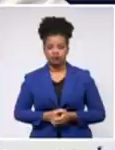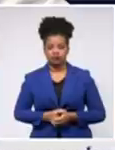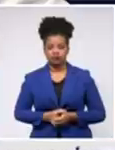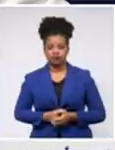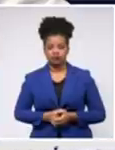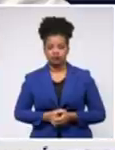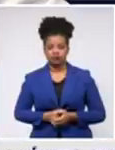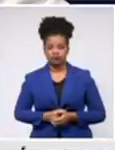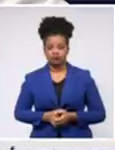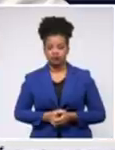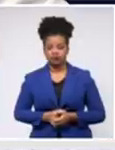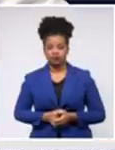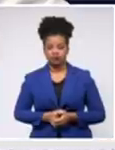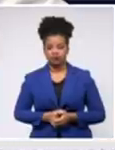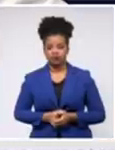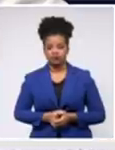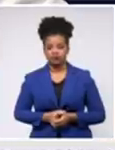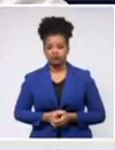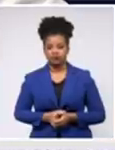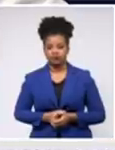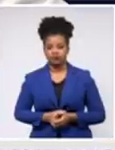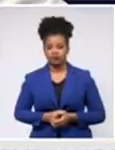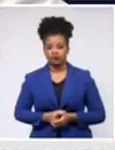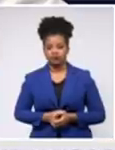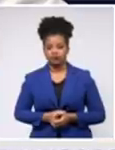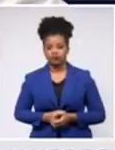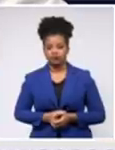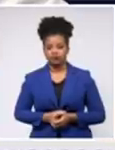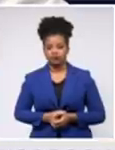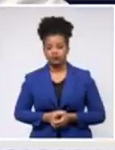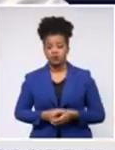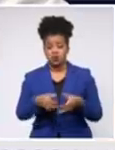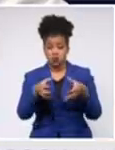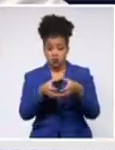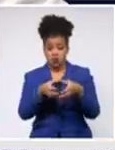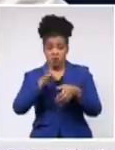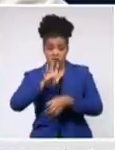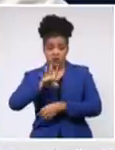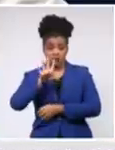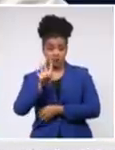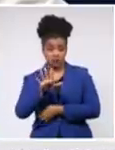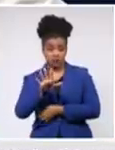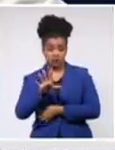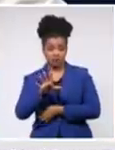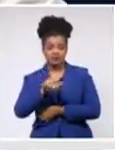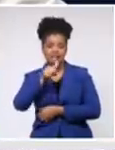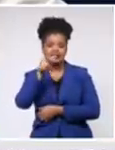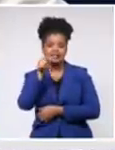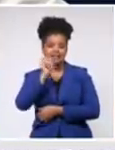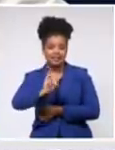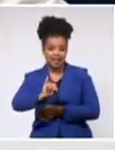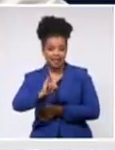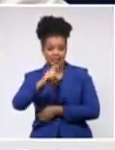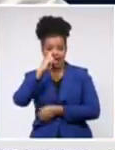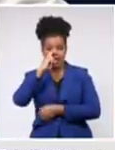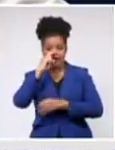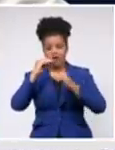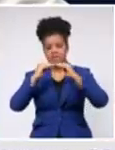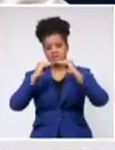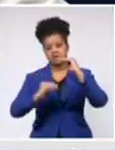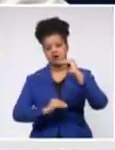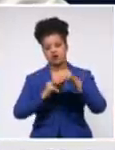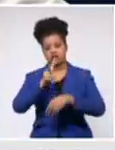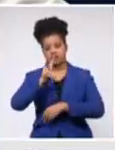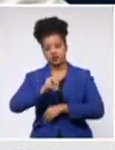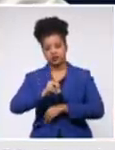6 de los 45 personas que se diagnosticaron ayer son menores de 20 años. Y ya con